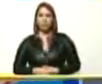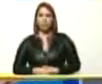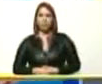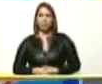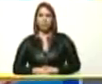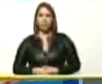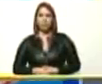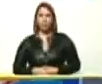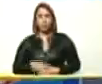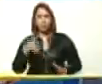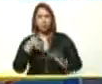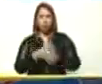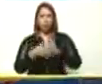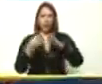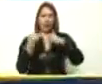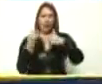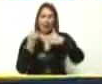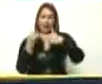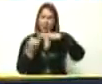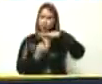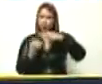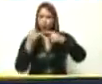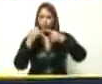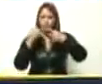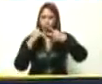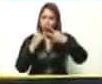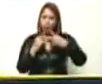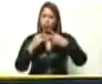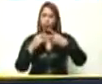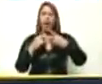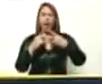de estos instrumentos, su contenido, los derechos,